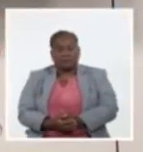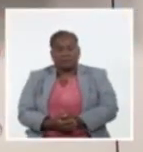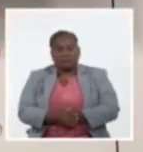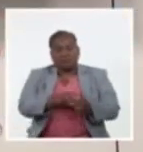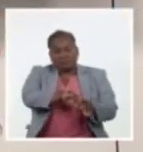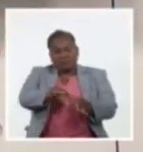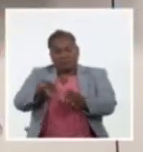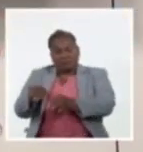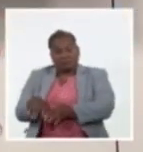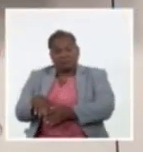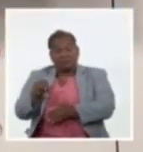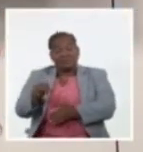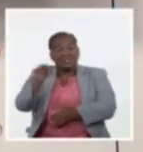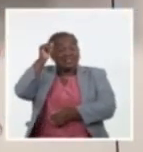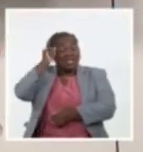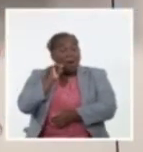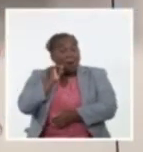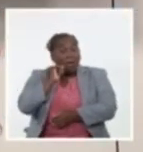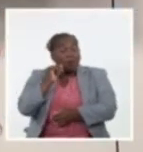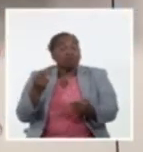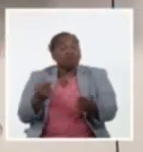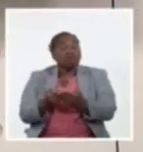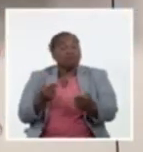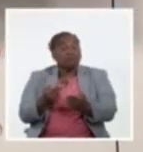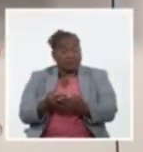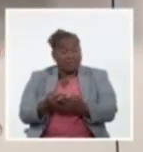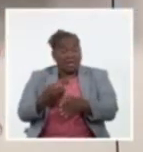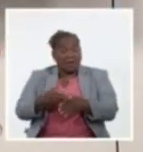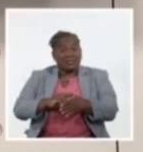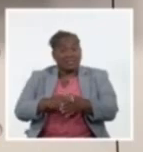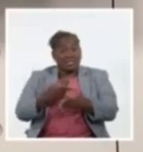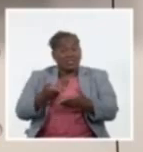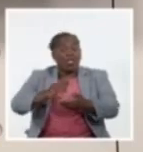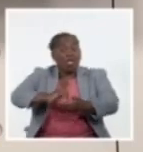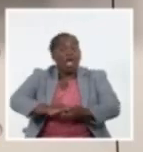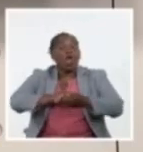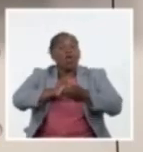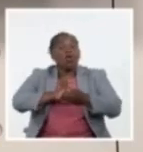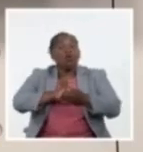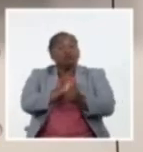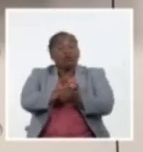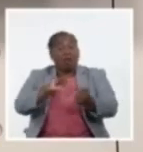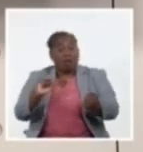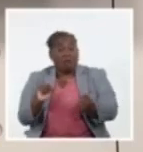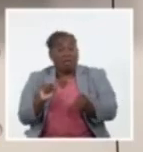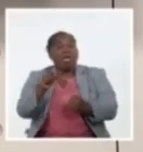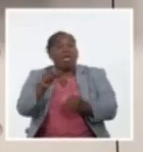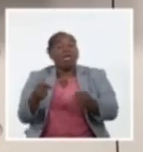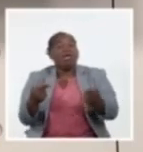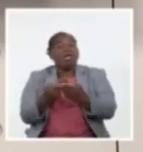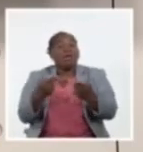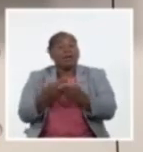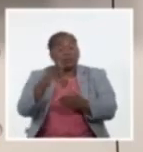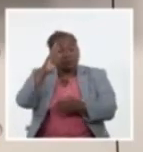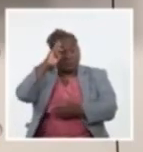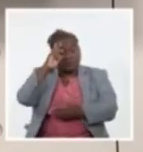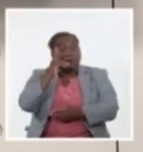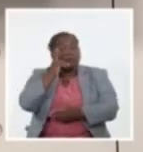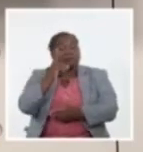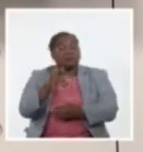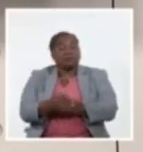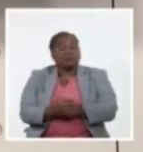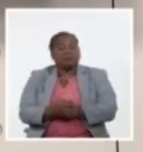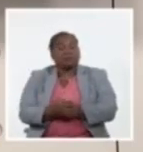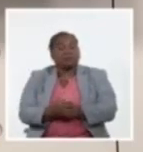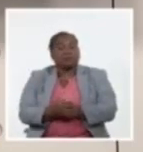Cambiamos de deporte. Este sábado compite la representación femenina de lucha libre en el torneo clasificatorio de República Dominicana a los Juegos Centrocaribeños